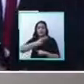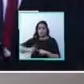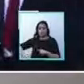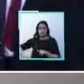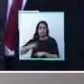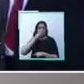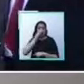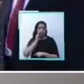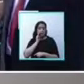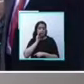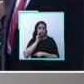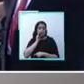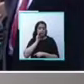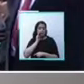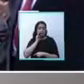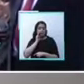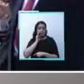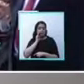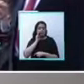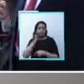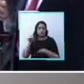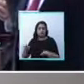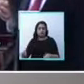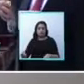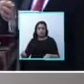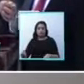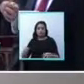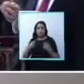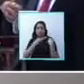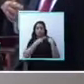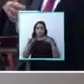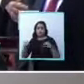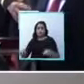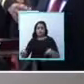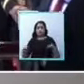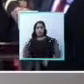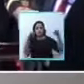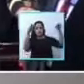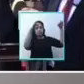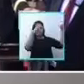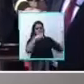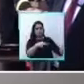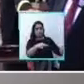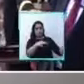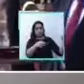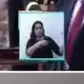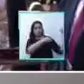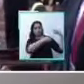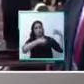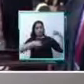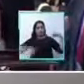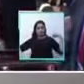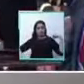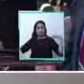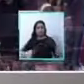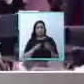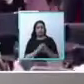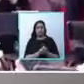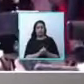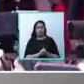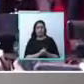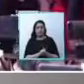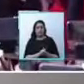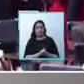dignidad, a los derechos humanos. Entonces sí me parece que Honduras ha avanzado. Los avances obviamente que no solamente deben de ser evaluados en